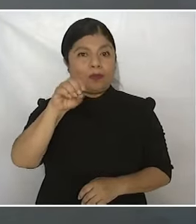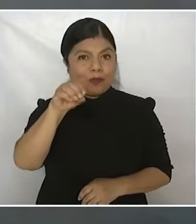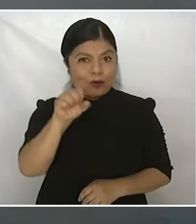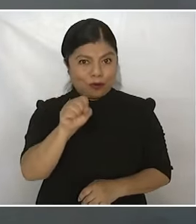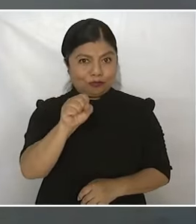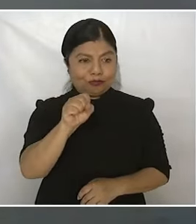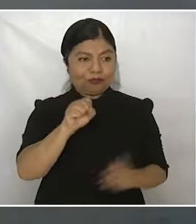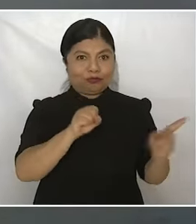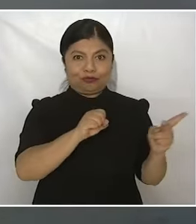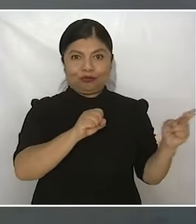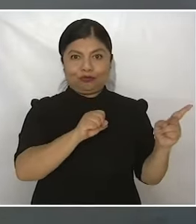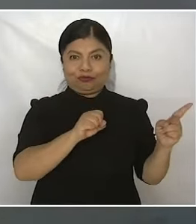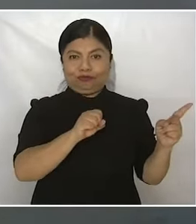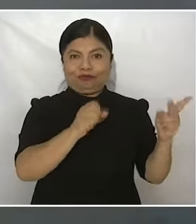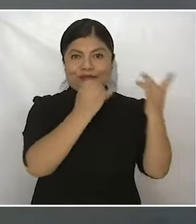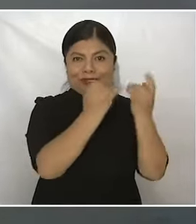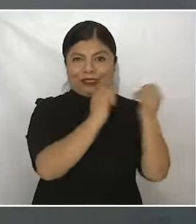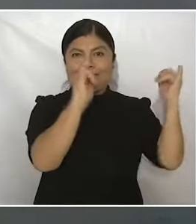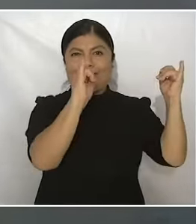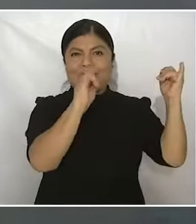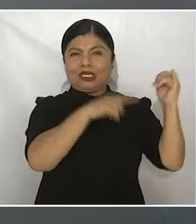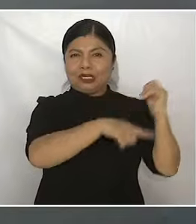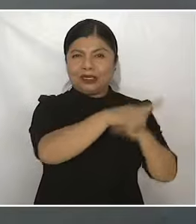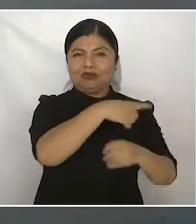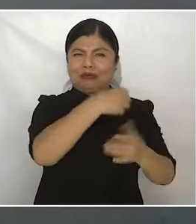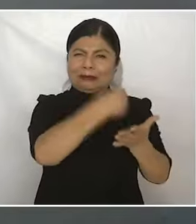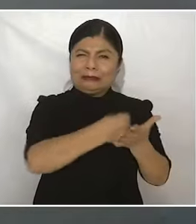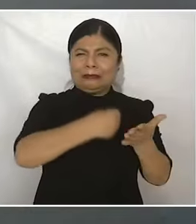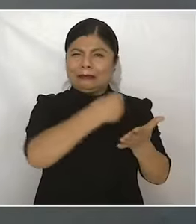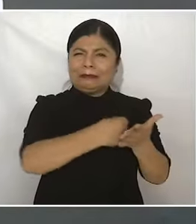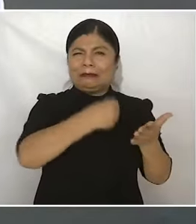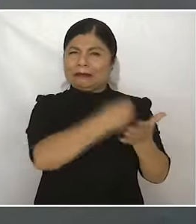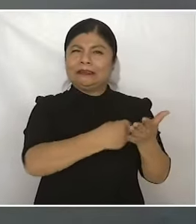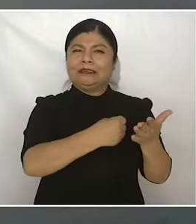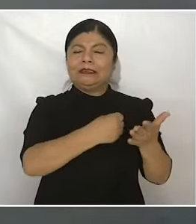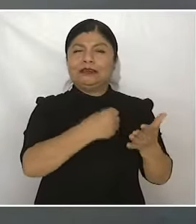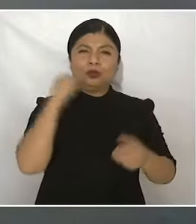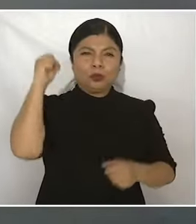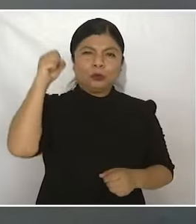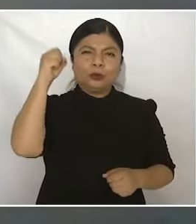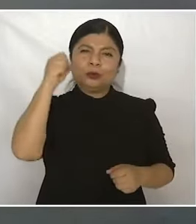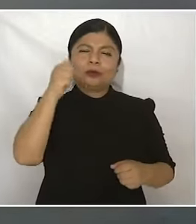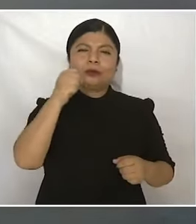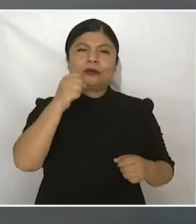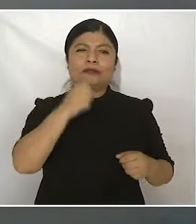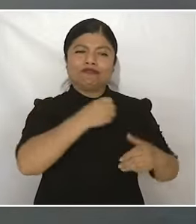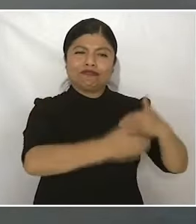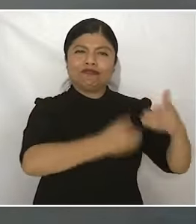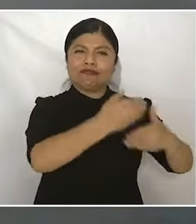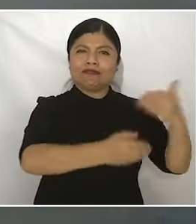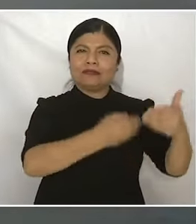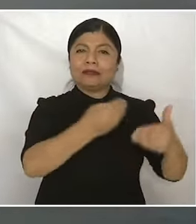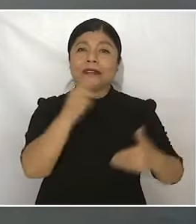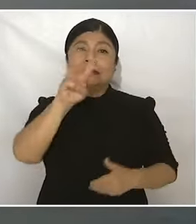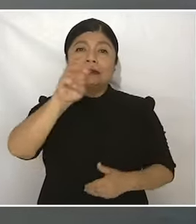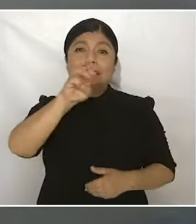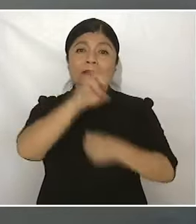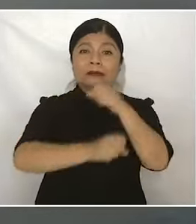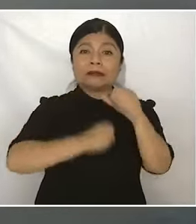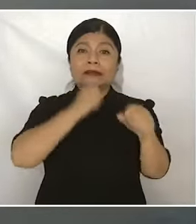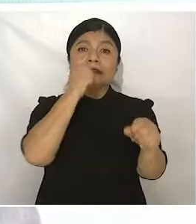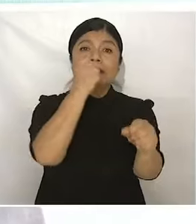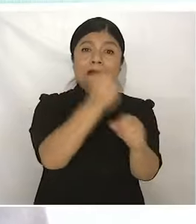decidieron luchar para que México fuese un país independiente, libre, luego de 300 años de dominación